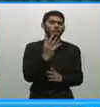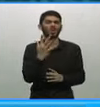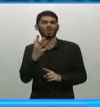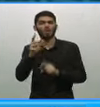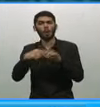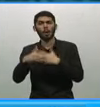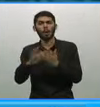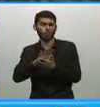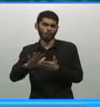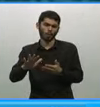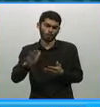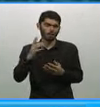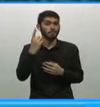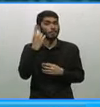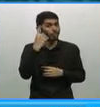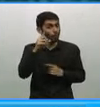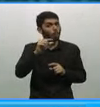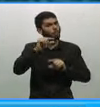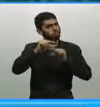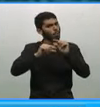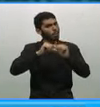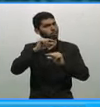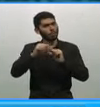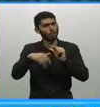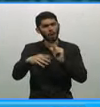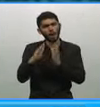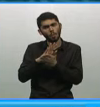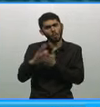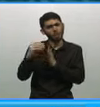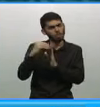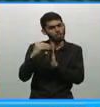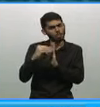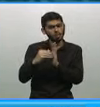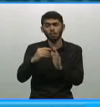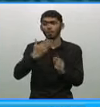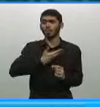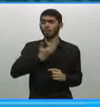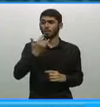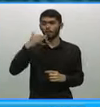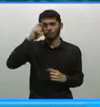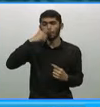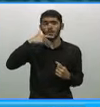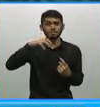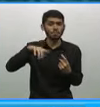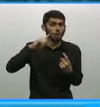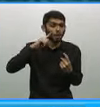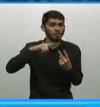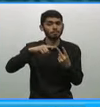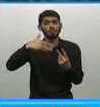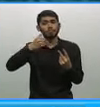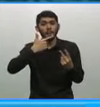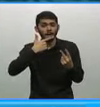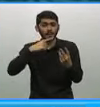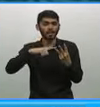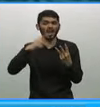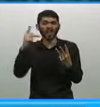fútbol local. Pero sí vamos a empezar a ver nombres nuevos en la selección argentina. Ramiro Funes Mori, Emmanuel Mas, el caso de Matías